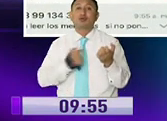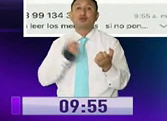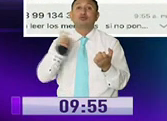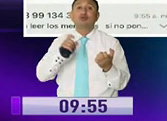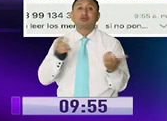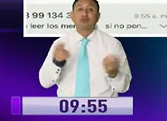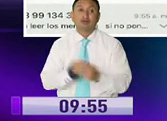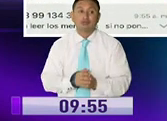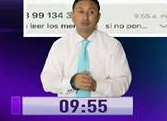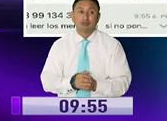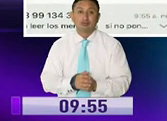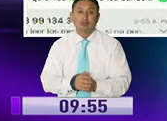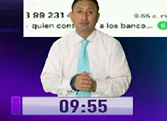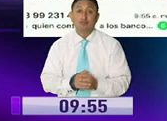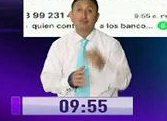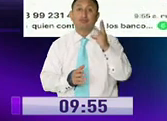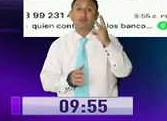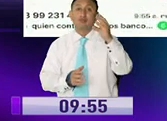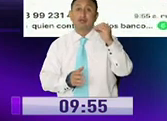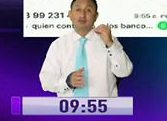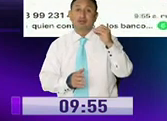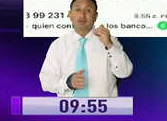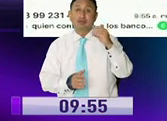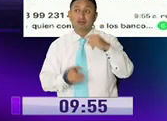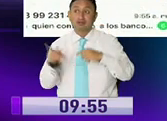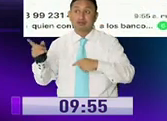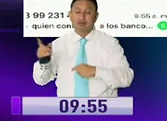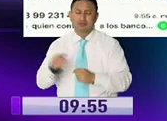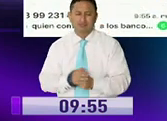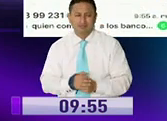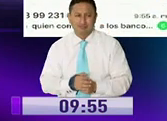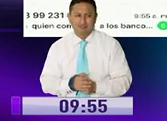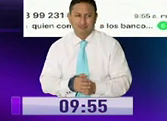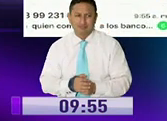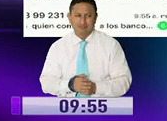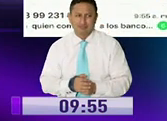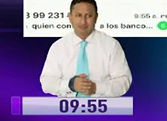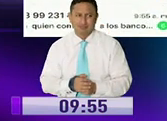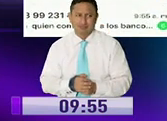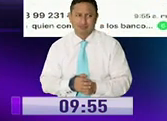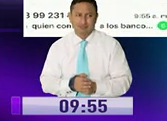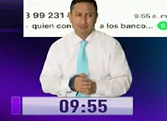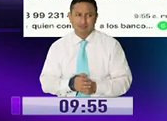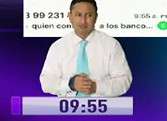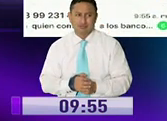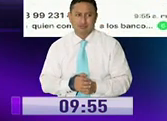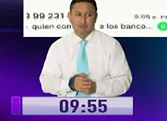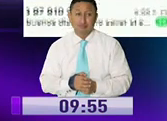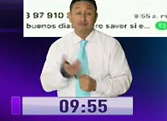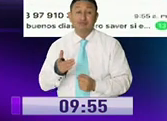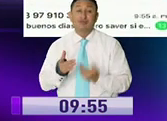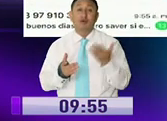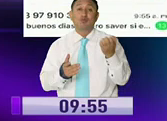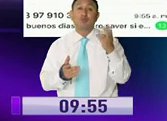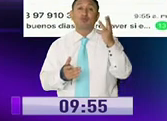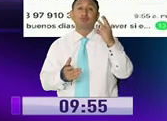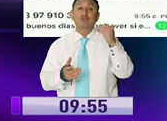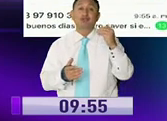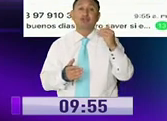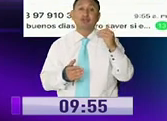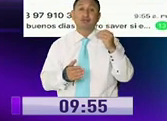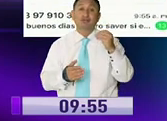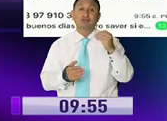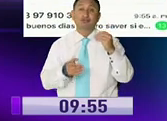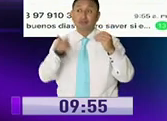necesito, no salió el bono de 60 a la dueña de la casa, no salió el bono de los 60 para la dueña de la casa, donde vivo, sí